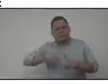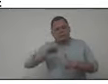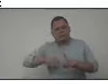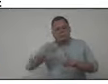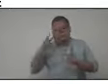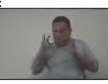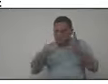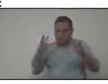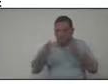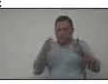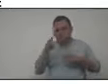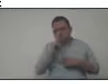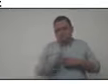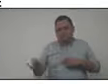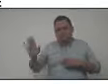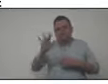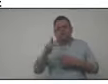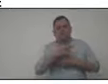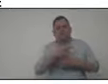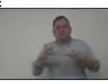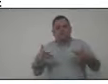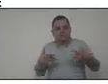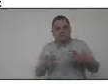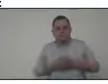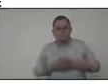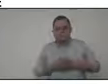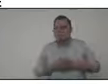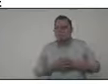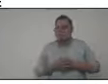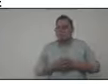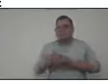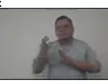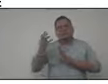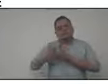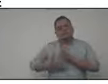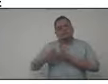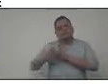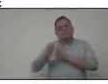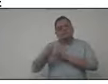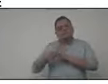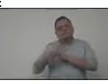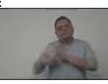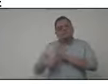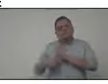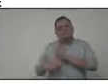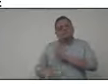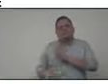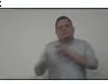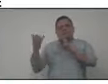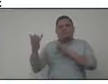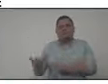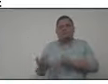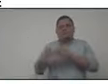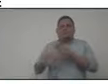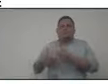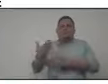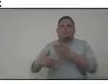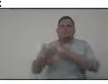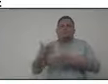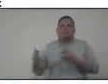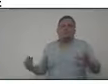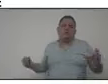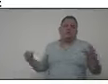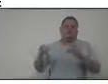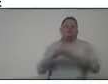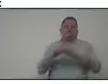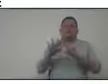la Superintendencia Nacional de Salud, el cual nos evaluó punto a punto. Y estamos en un proceso de ajuste a este